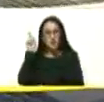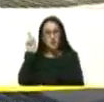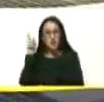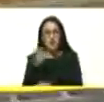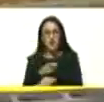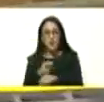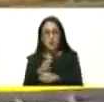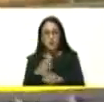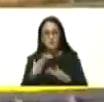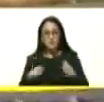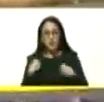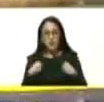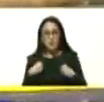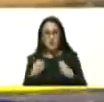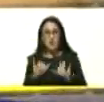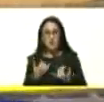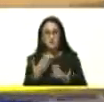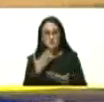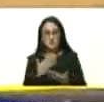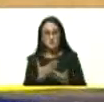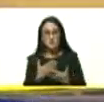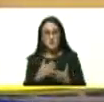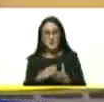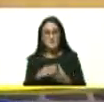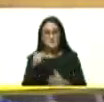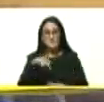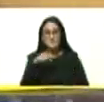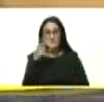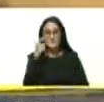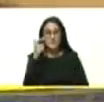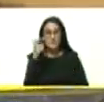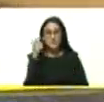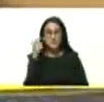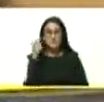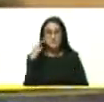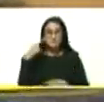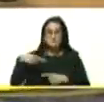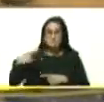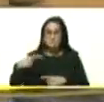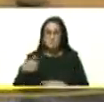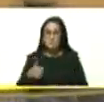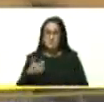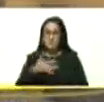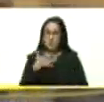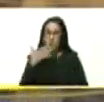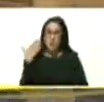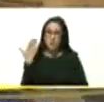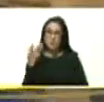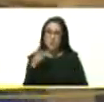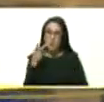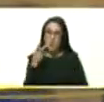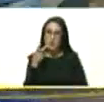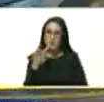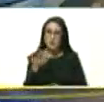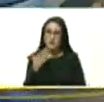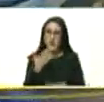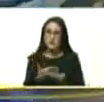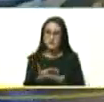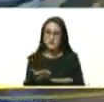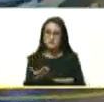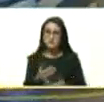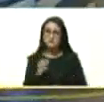gobernador preocupado, y el cual nosotros desde la base campesina cada día estamos más orgullosos de esta política agrícola. Gracias, José.